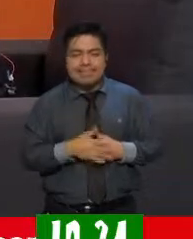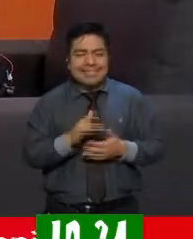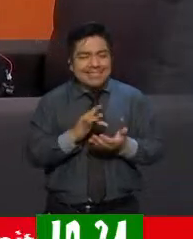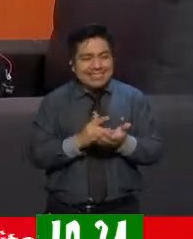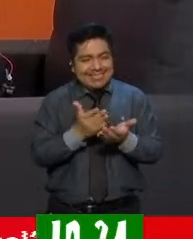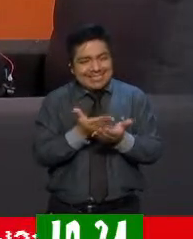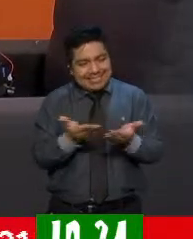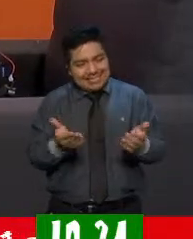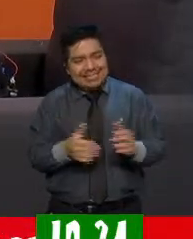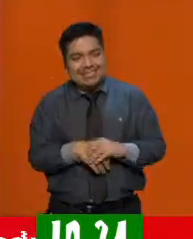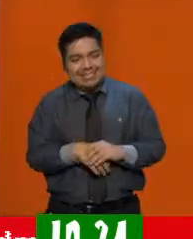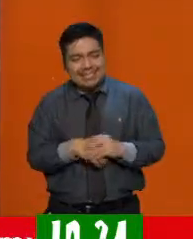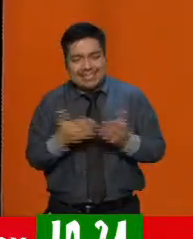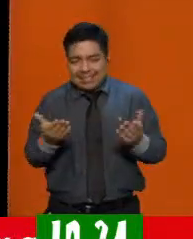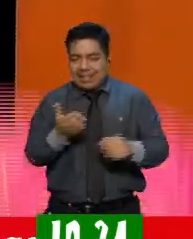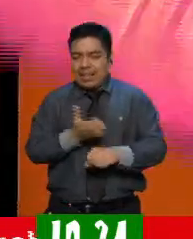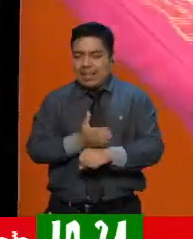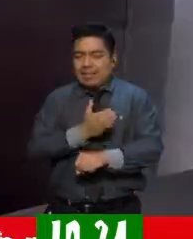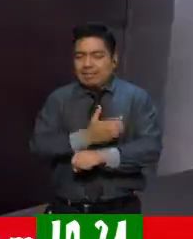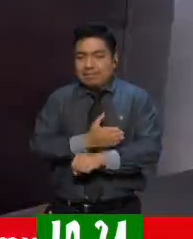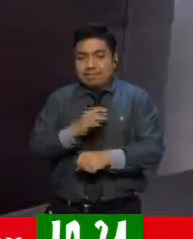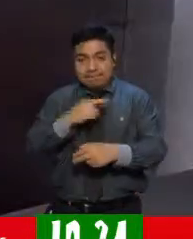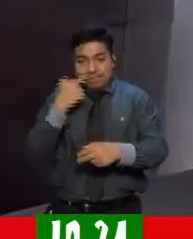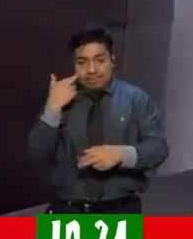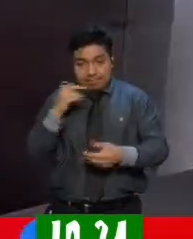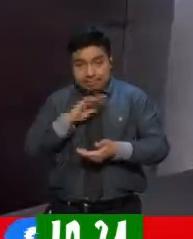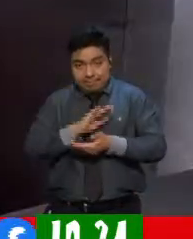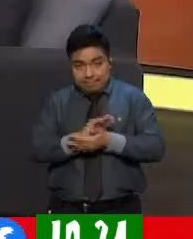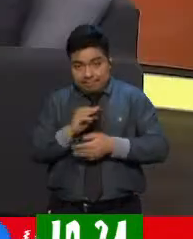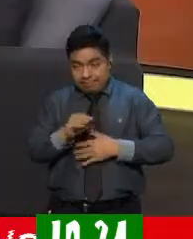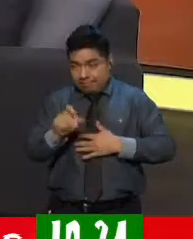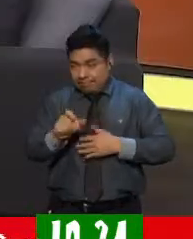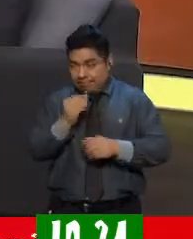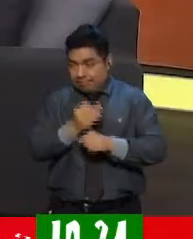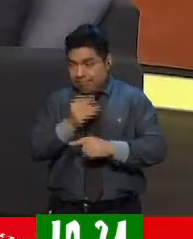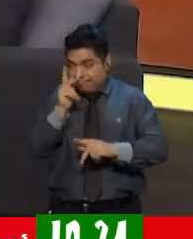gracias No, a ti, los Charro. compas de Racismo MX. Regresamos, Gracias. vámonos a un corte, quítese lo racista, hombre.